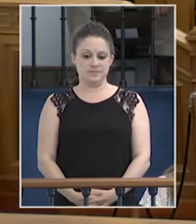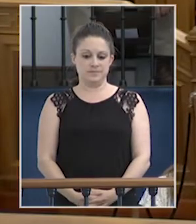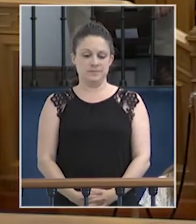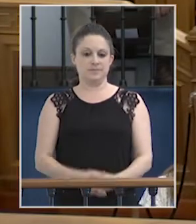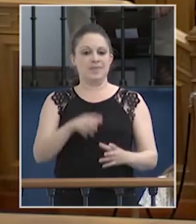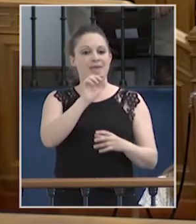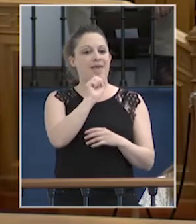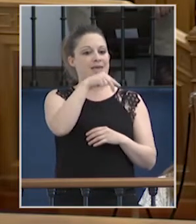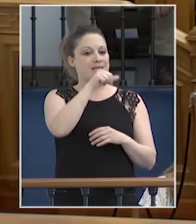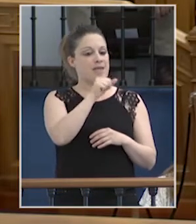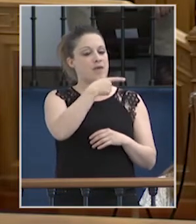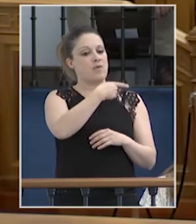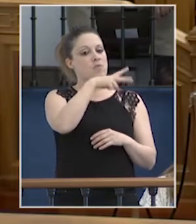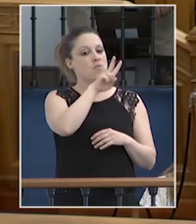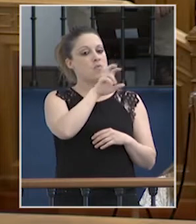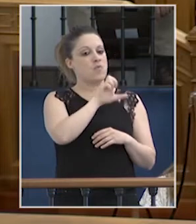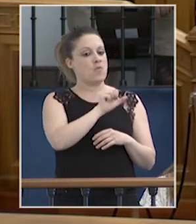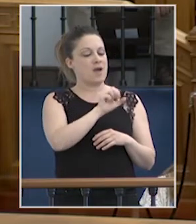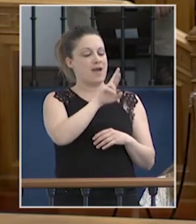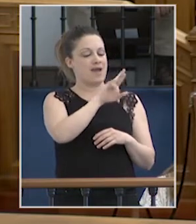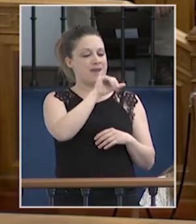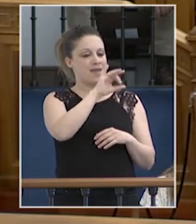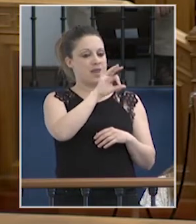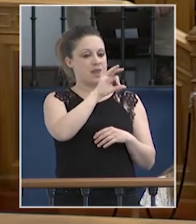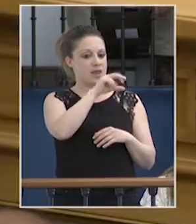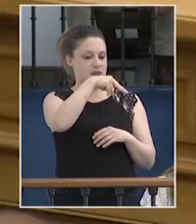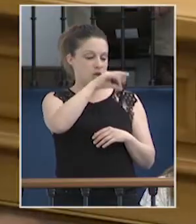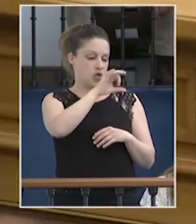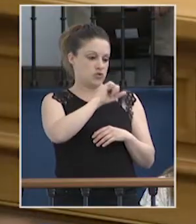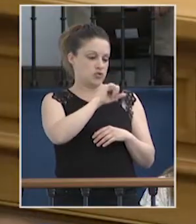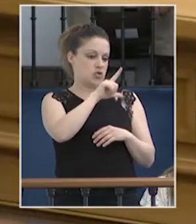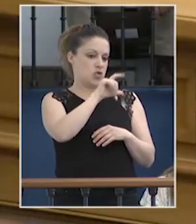Doña Ana Guarinos López como vicepresidenta segunda.